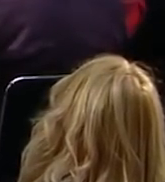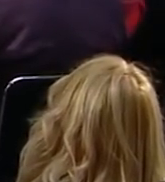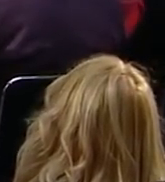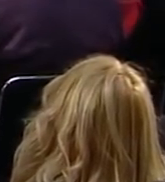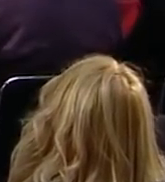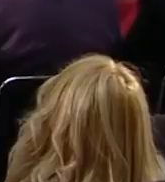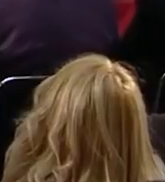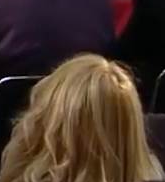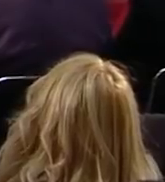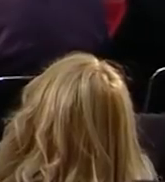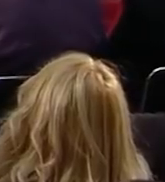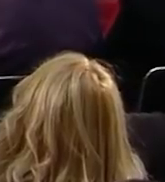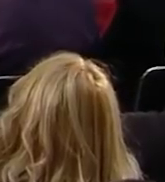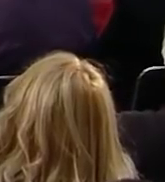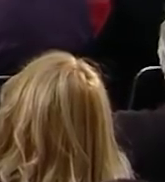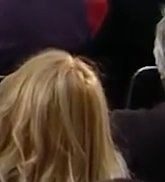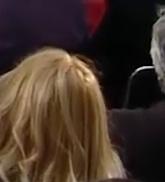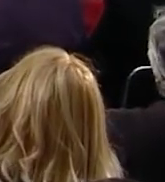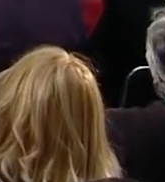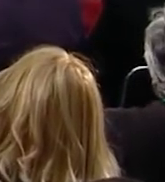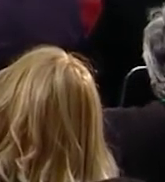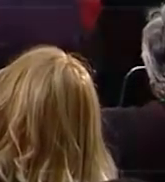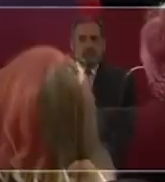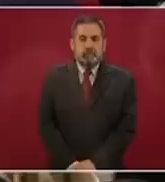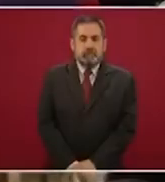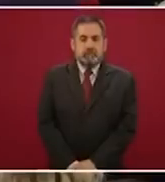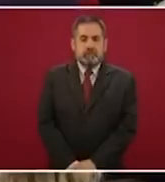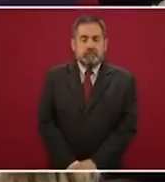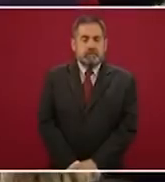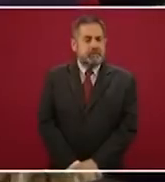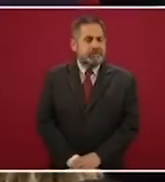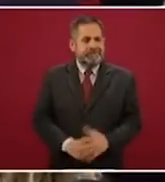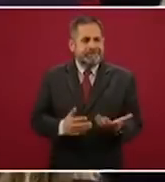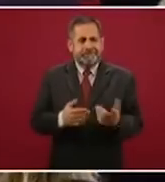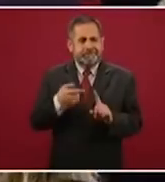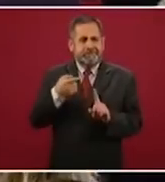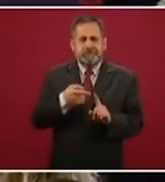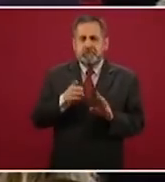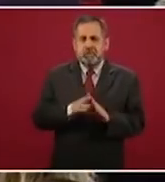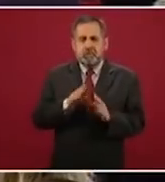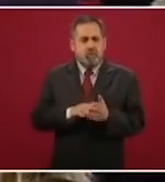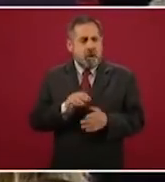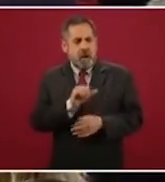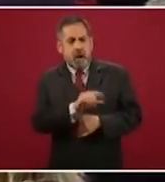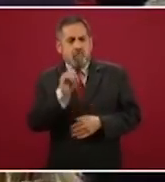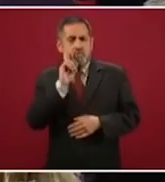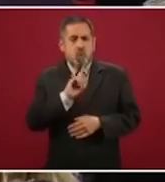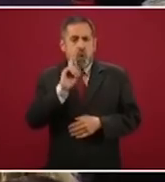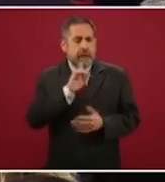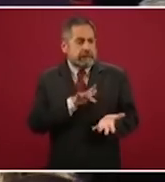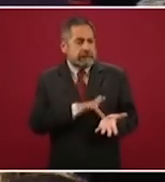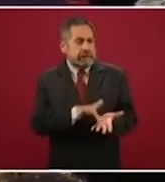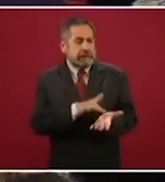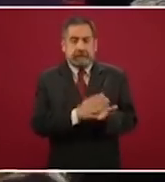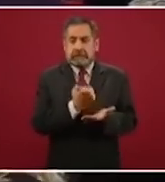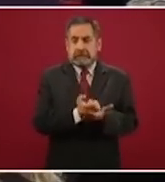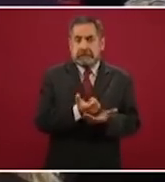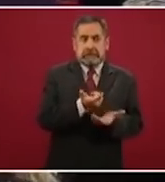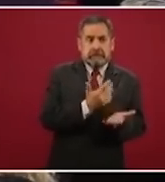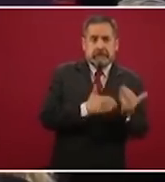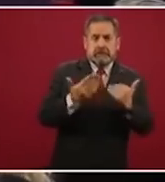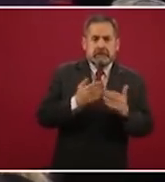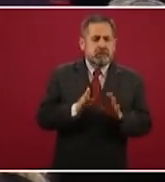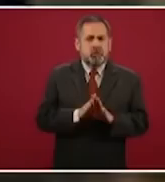mujeres, el desarrollo. ¿Cuál es, hay una especial atención en las mujeres para el desarrollo económico en la ciudad y cuáles serían